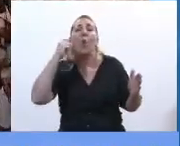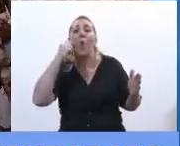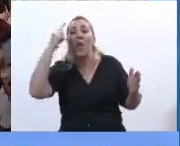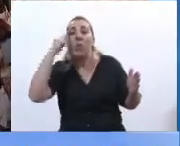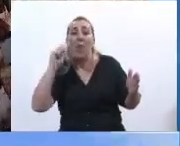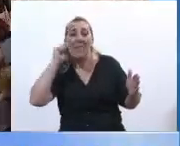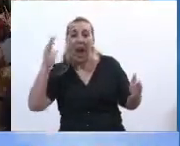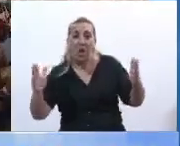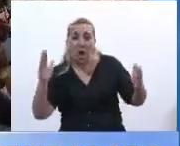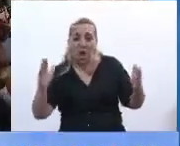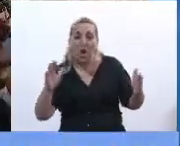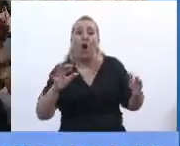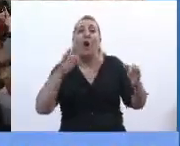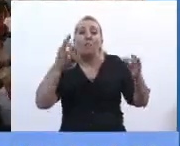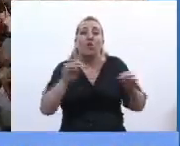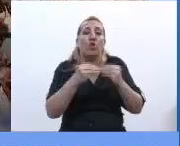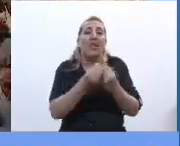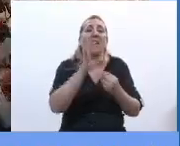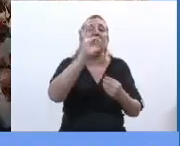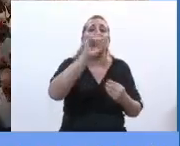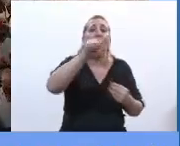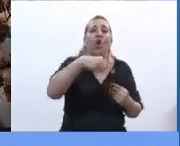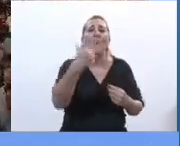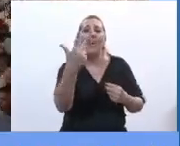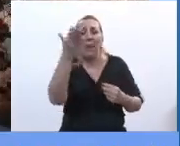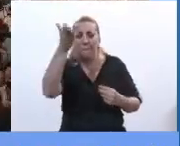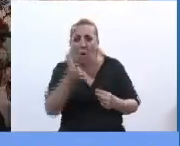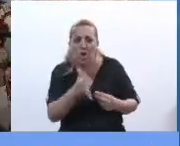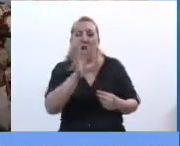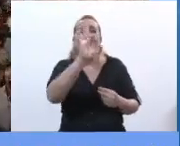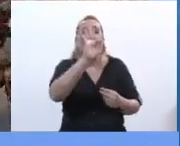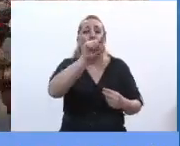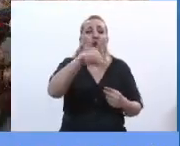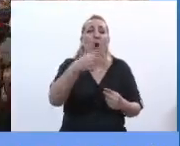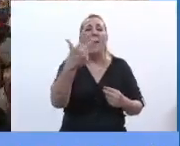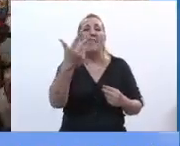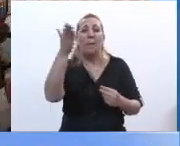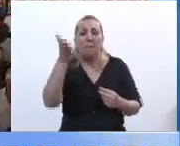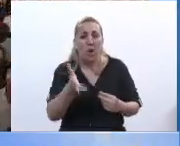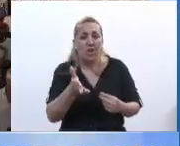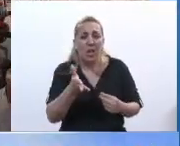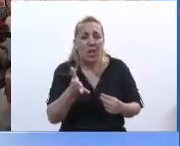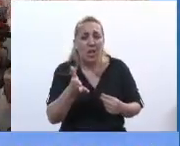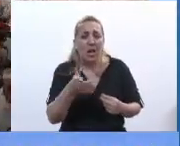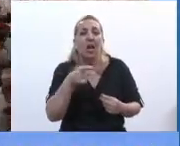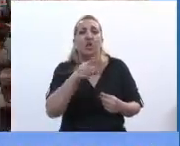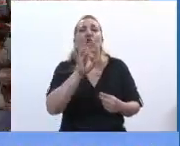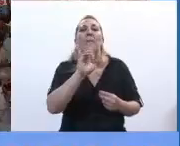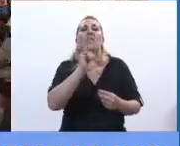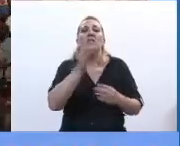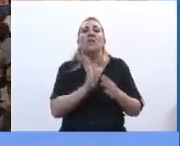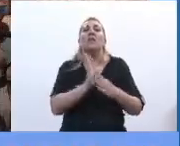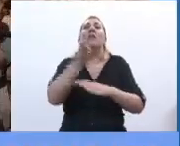solamente el 0 3 % solamente el 0 3 % solicitaron y